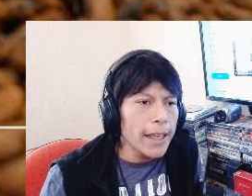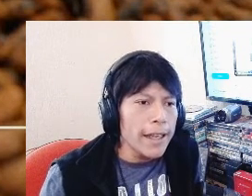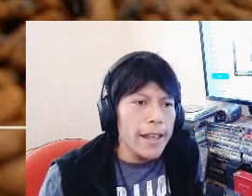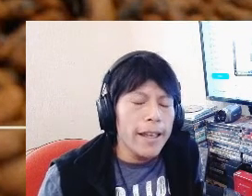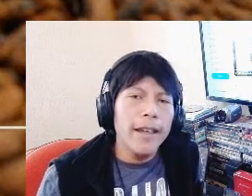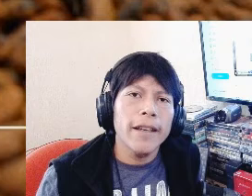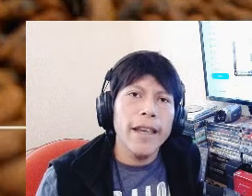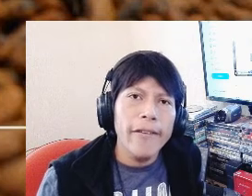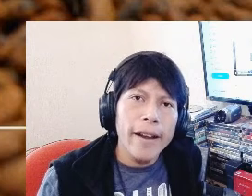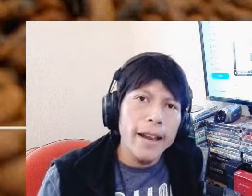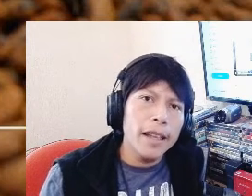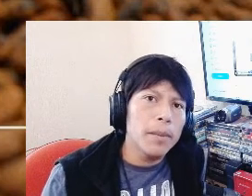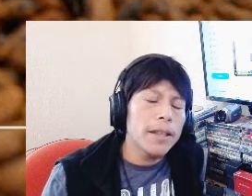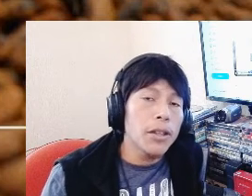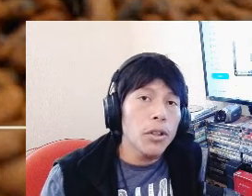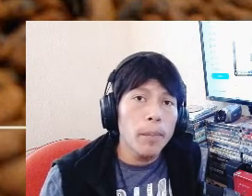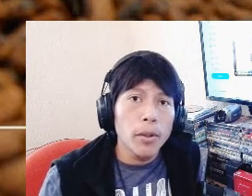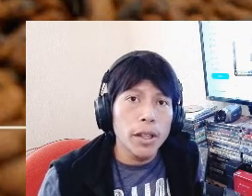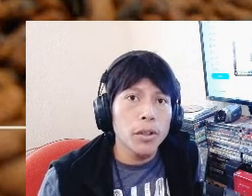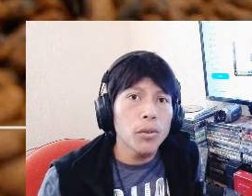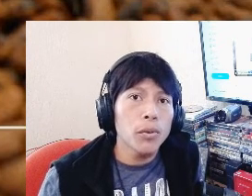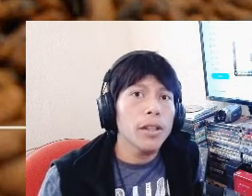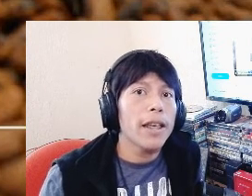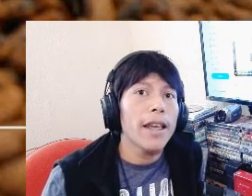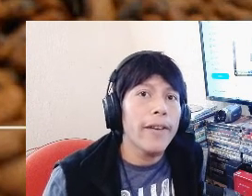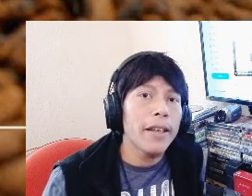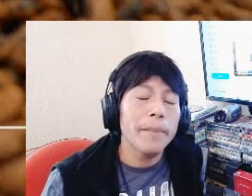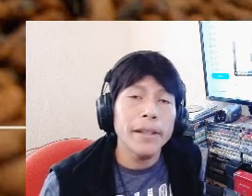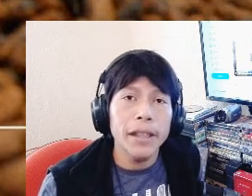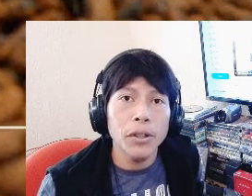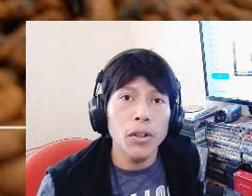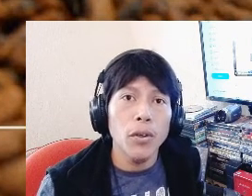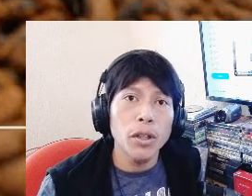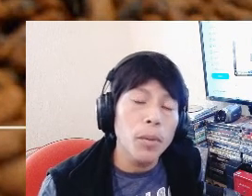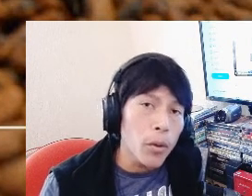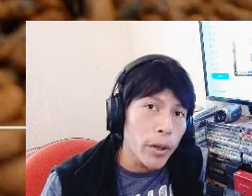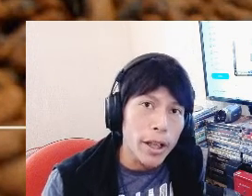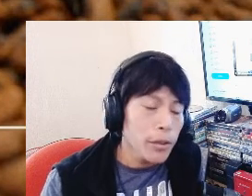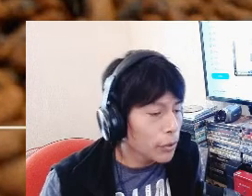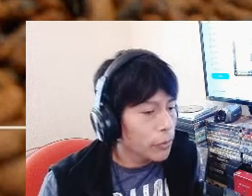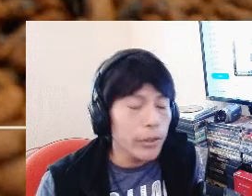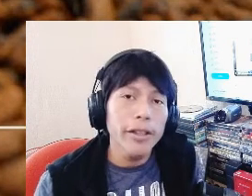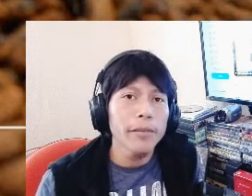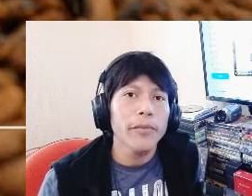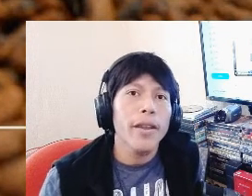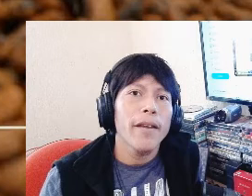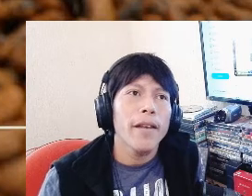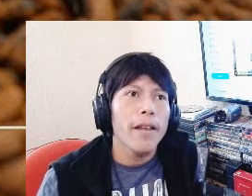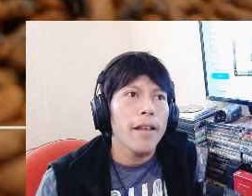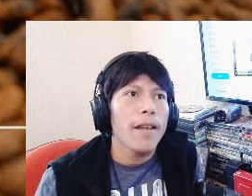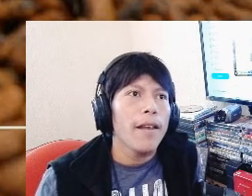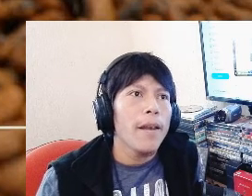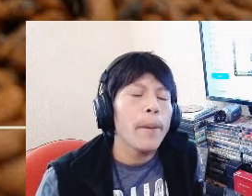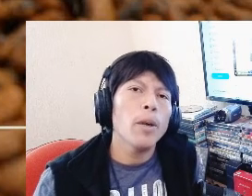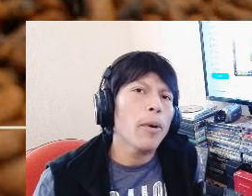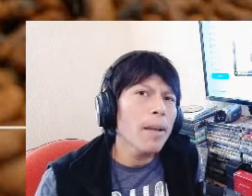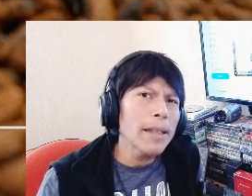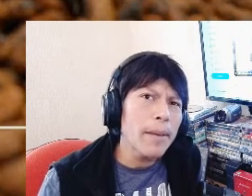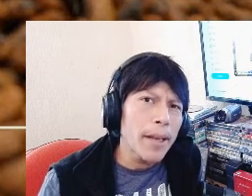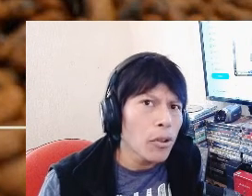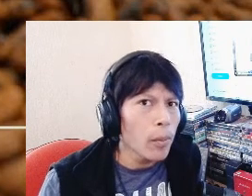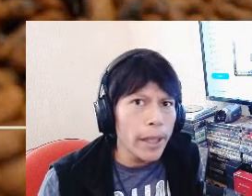No sé en qué va la investigación de proceso, no sé en qué va la investigación de los involucrados, no sé.